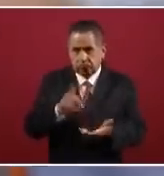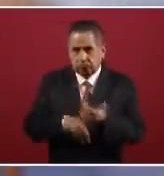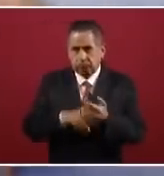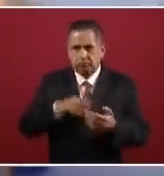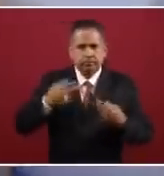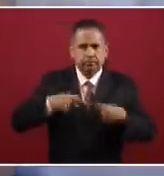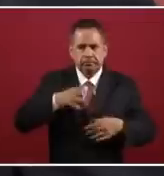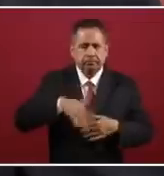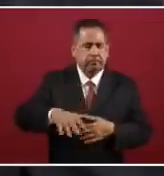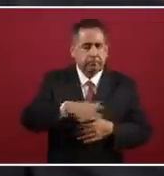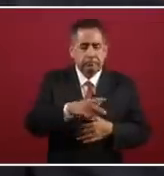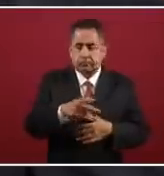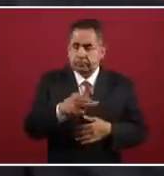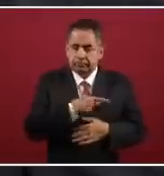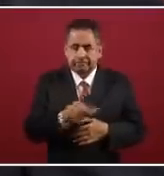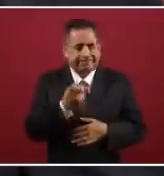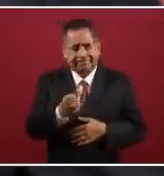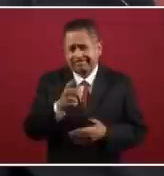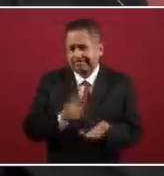pobres es fundamental.